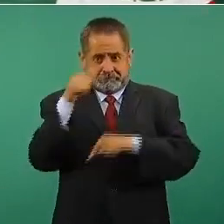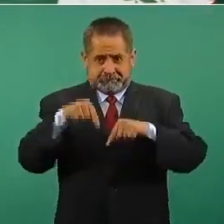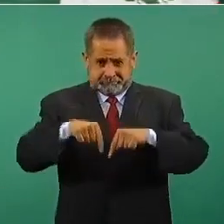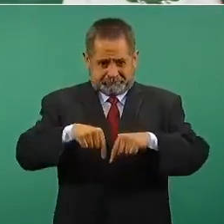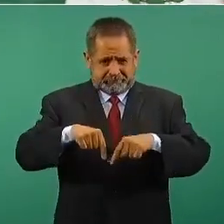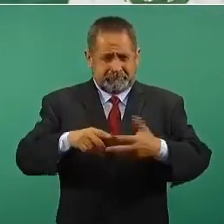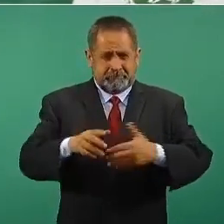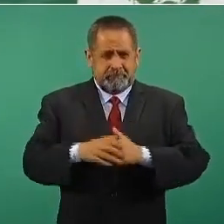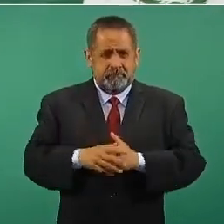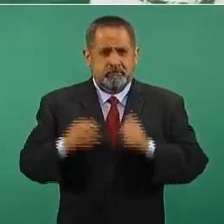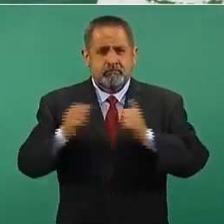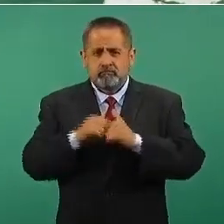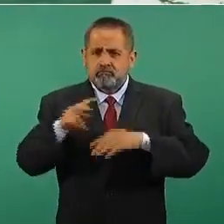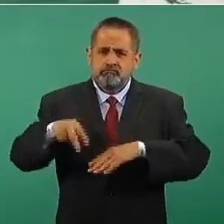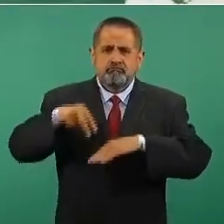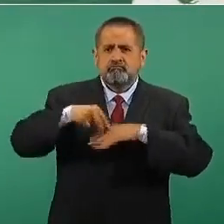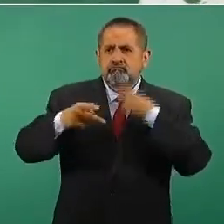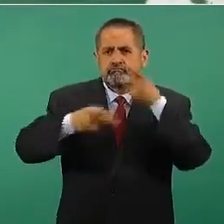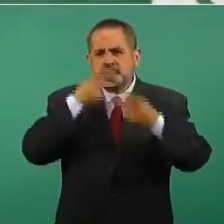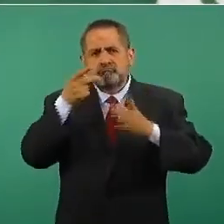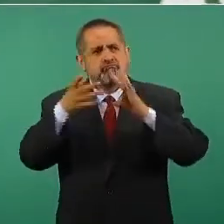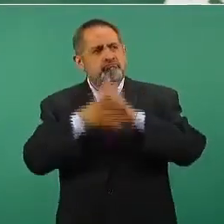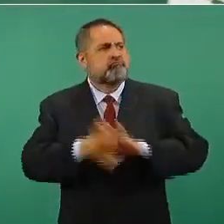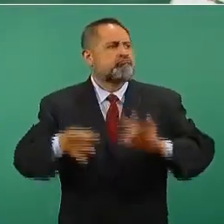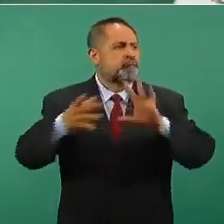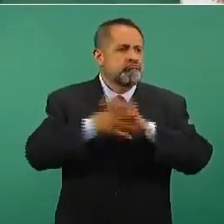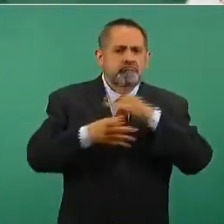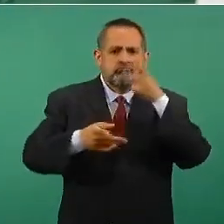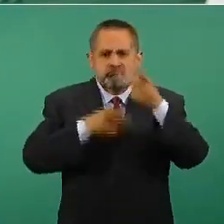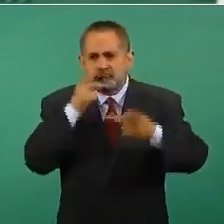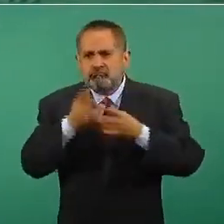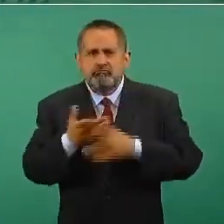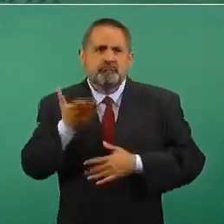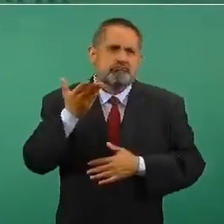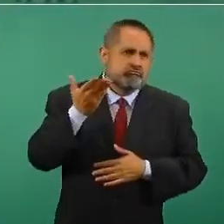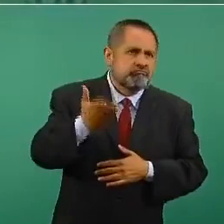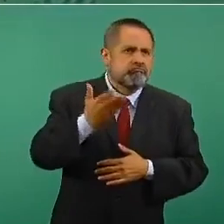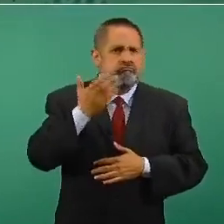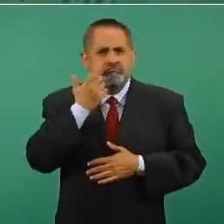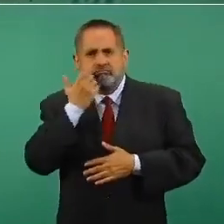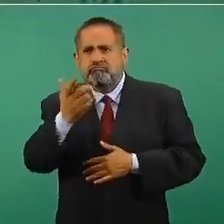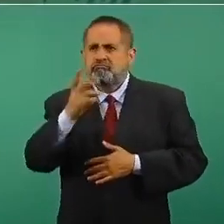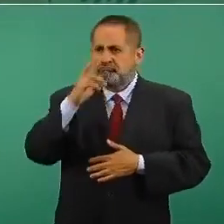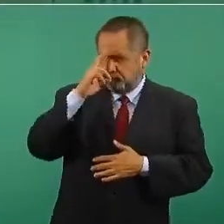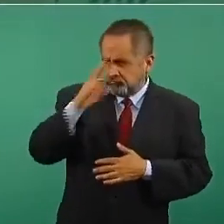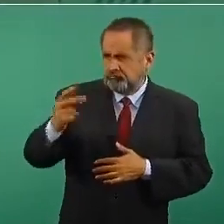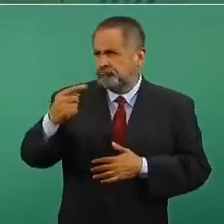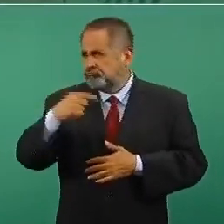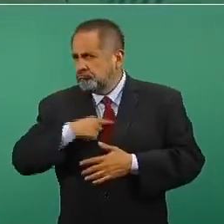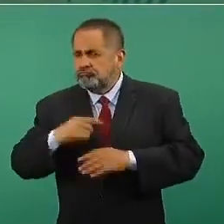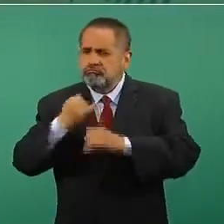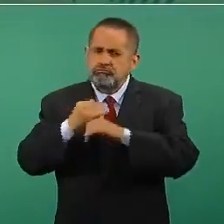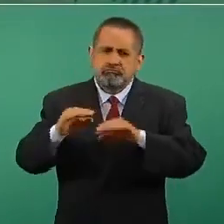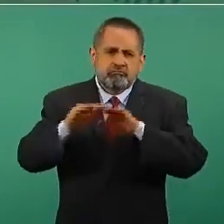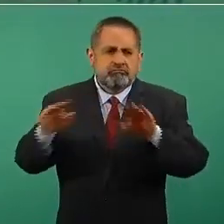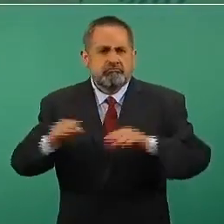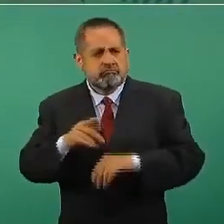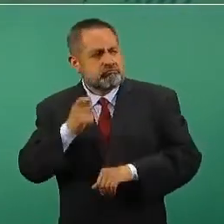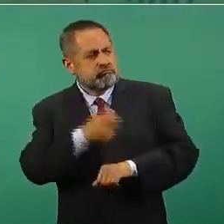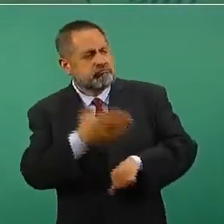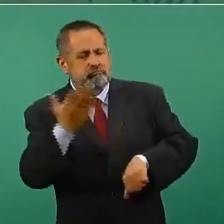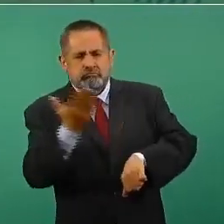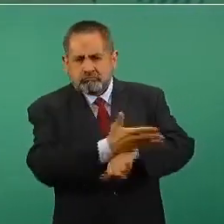con un templete donde hablan las mujeres, ¿no?, pidiendo respeto, que se